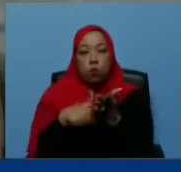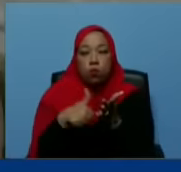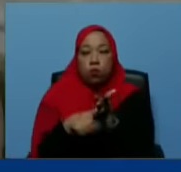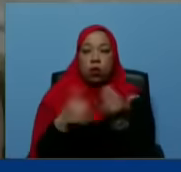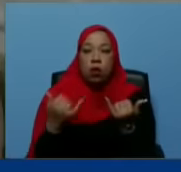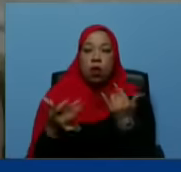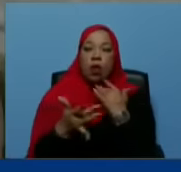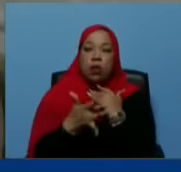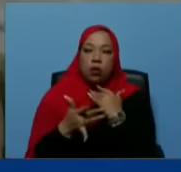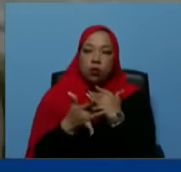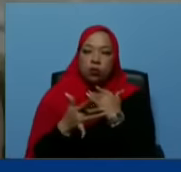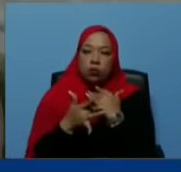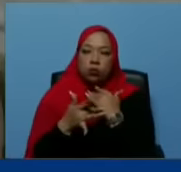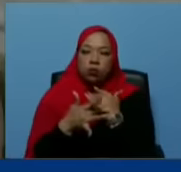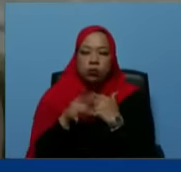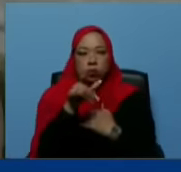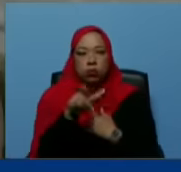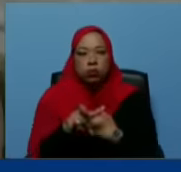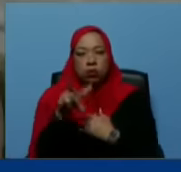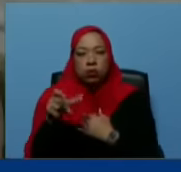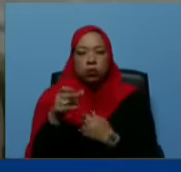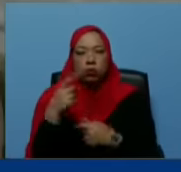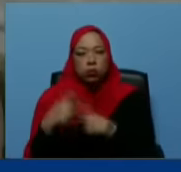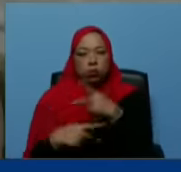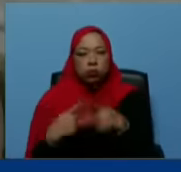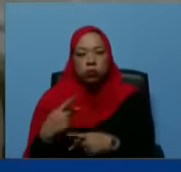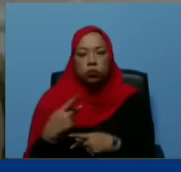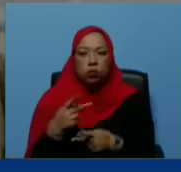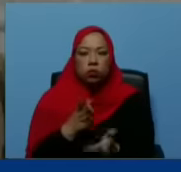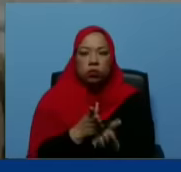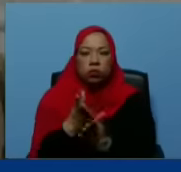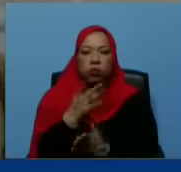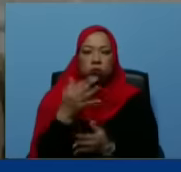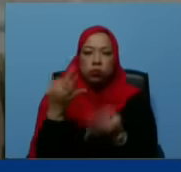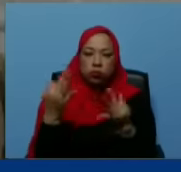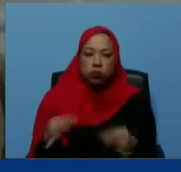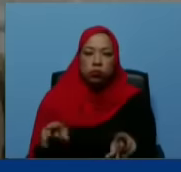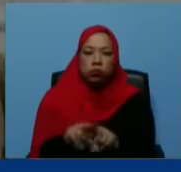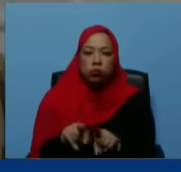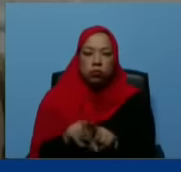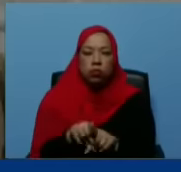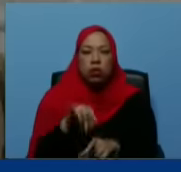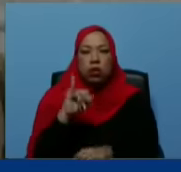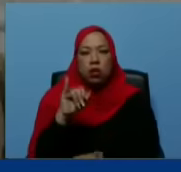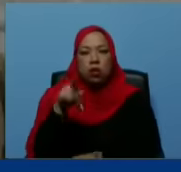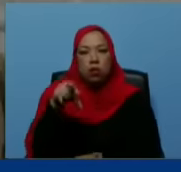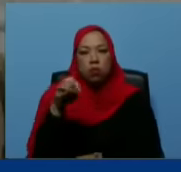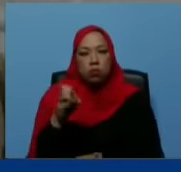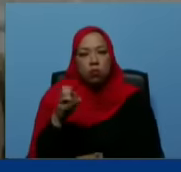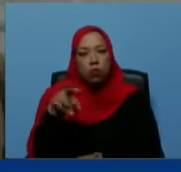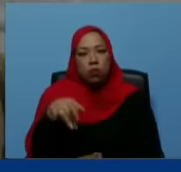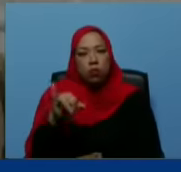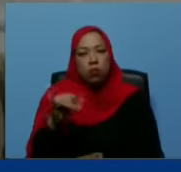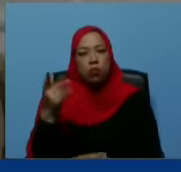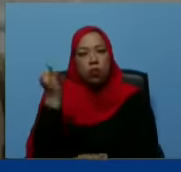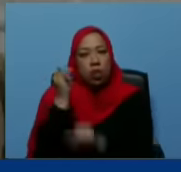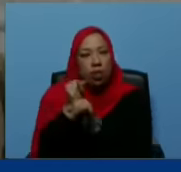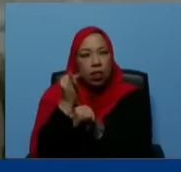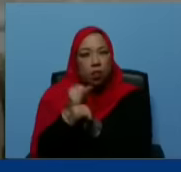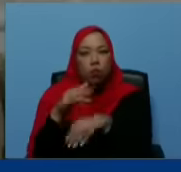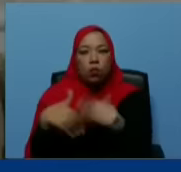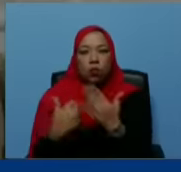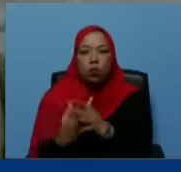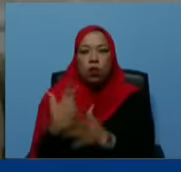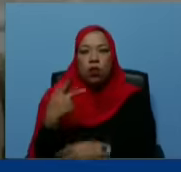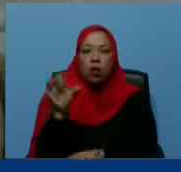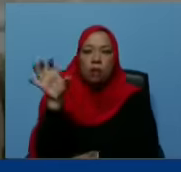huella tecnológica, dice que la granja sale de una fuente IP y de una fuente de internet de estos